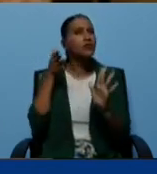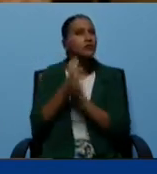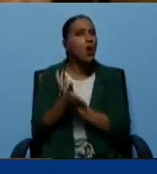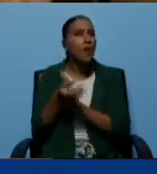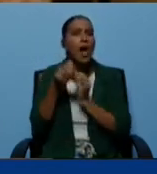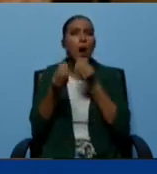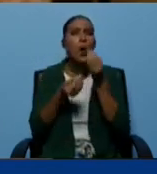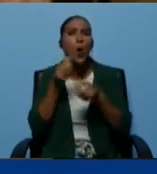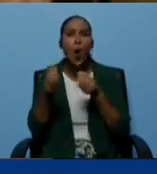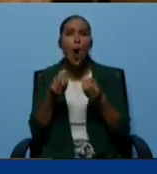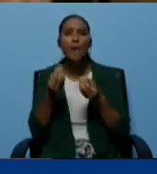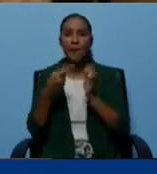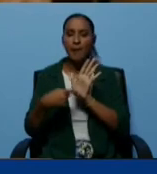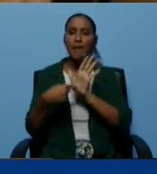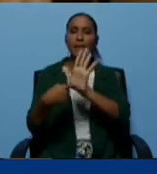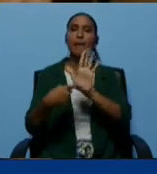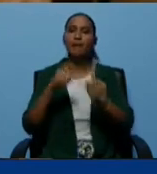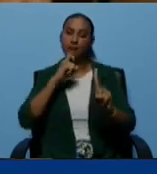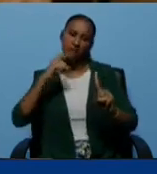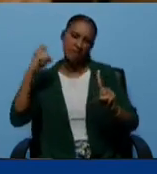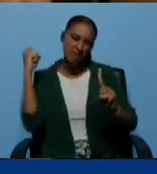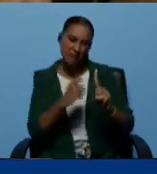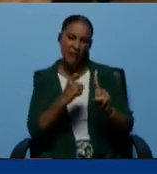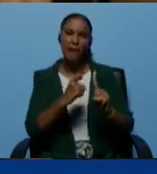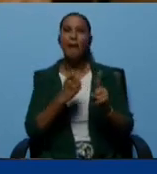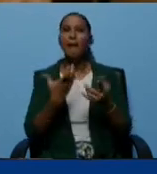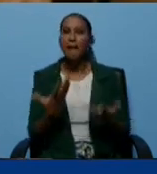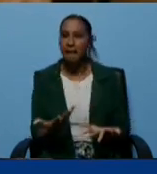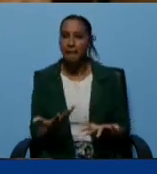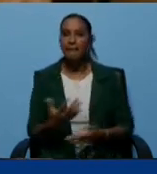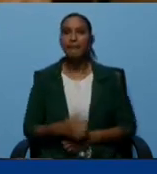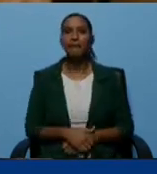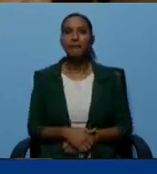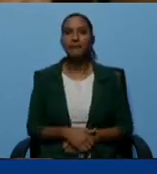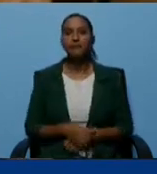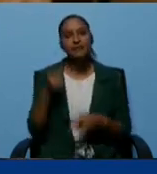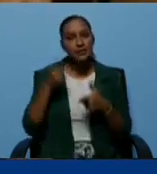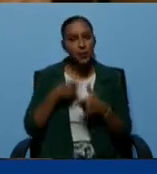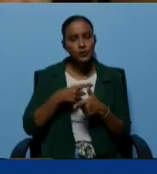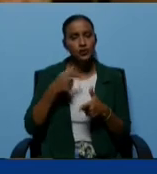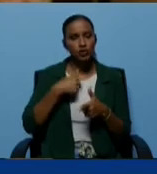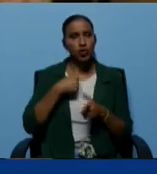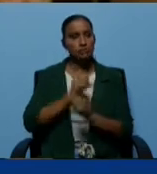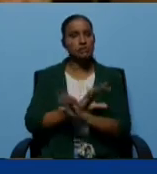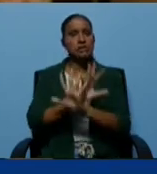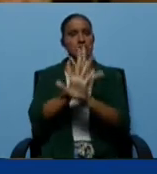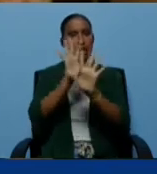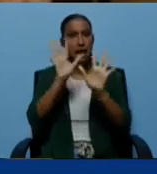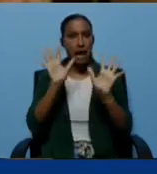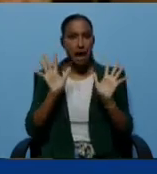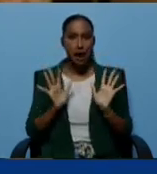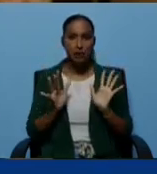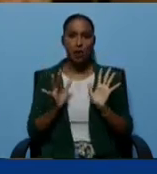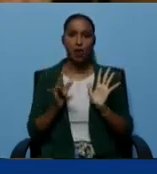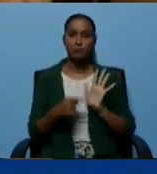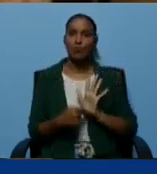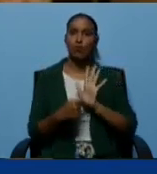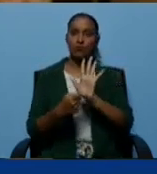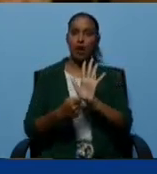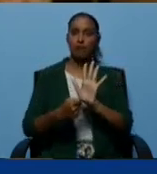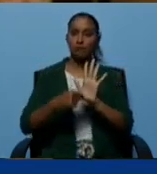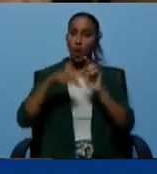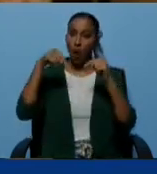odio. Yo quiero destacar claramente en este importante Consejo de Estado